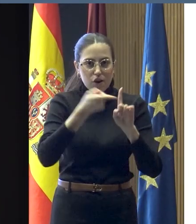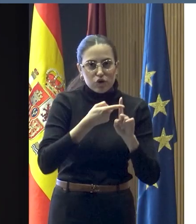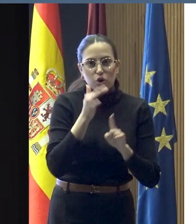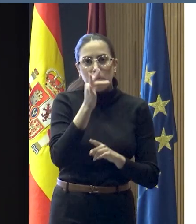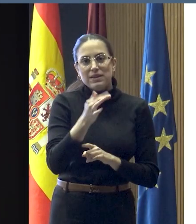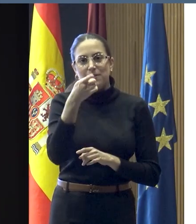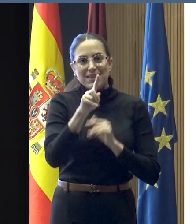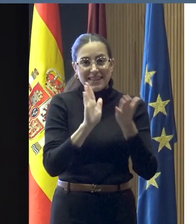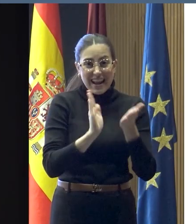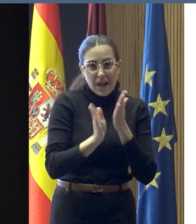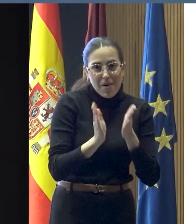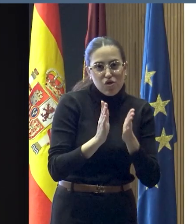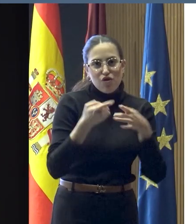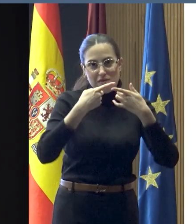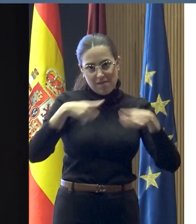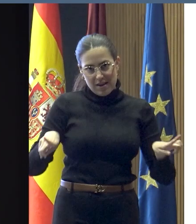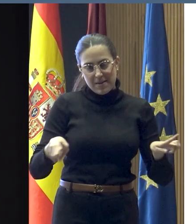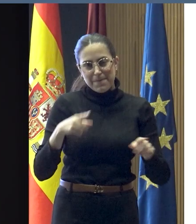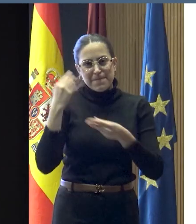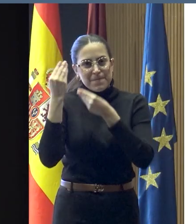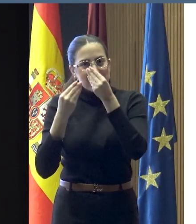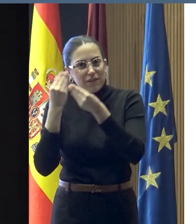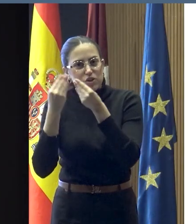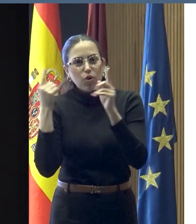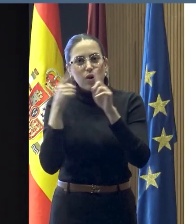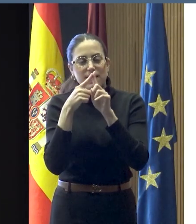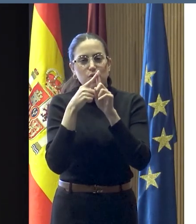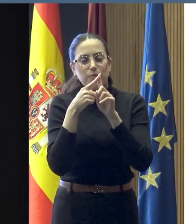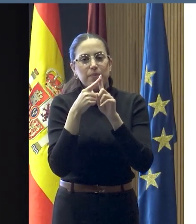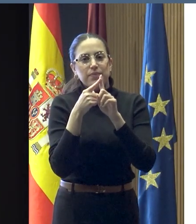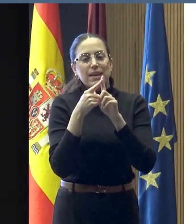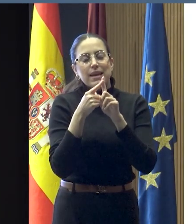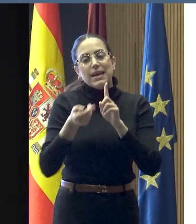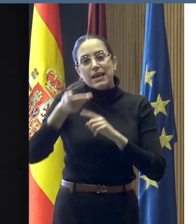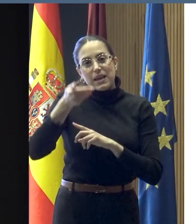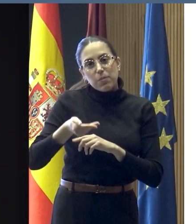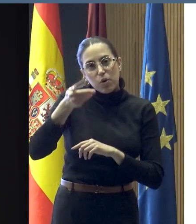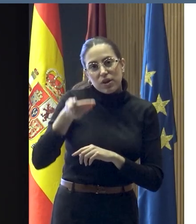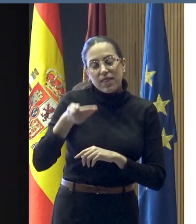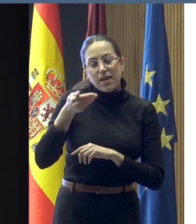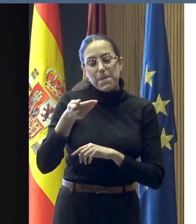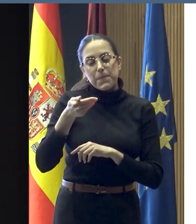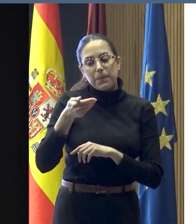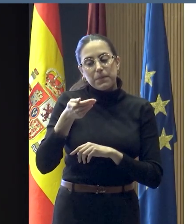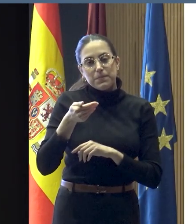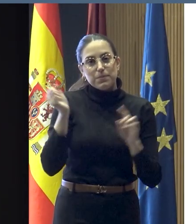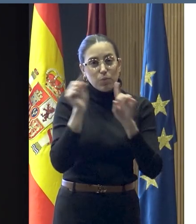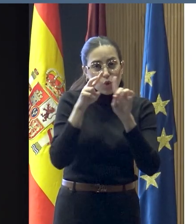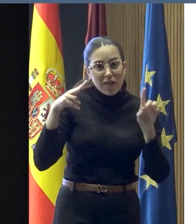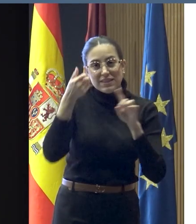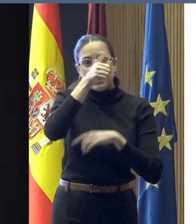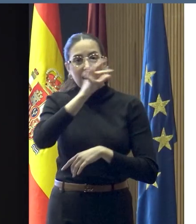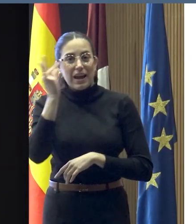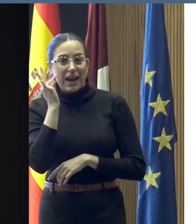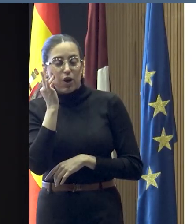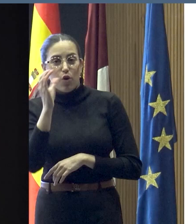los tratamientos. Una reflexión que nos invita a comprender mejor la importancia de incorporar la perspectiva de género